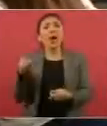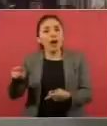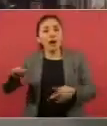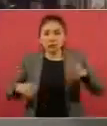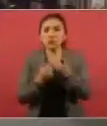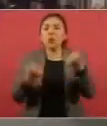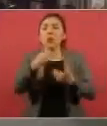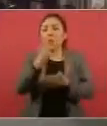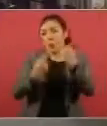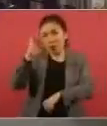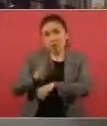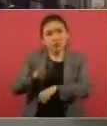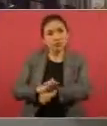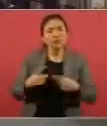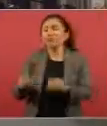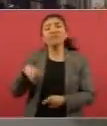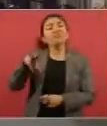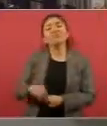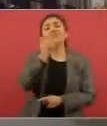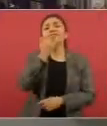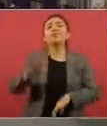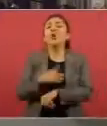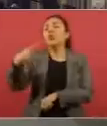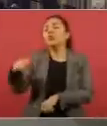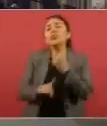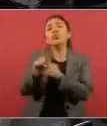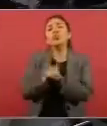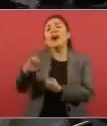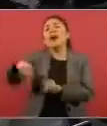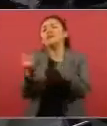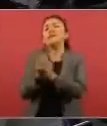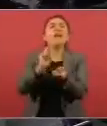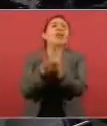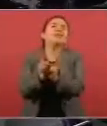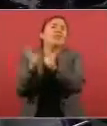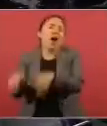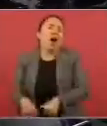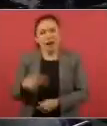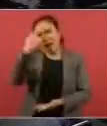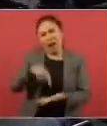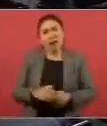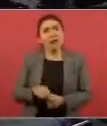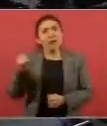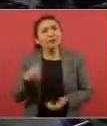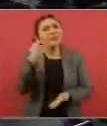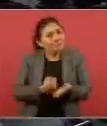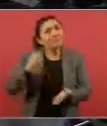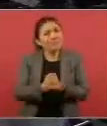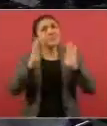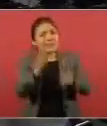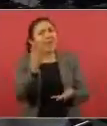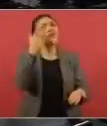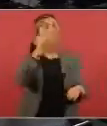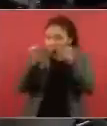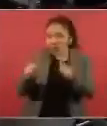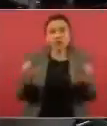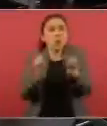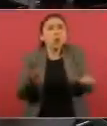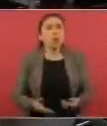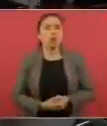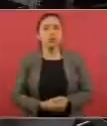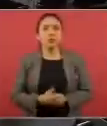un programa de protección, pues se alegó que era un problema de vecinos. Y entonces ella, a pesar de seguir toda la vía institucional, hoy está muerta.